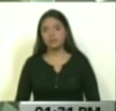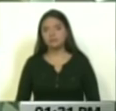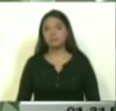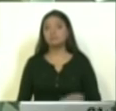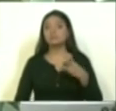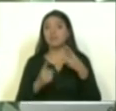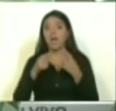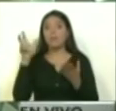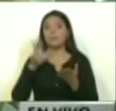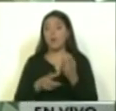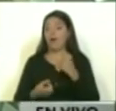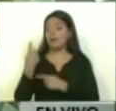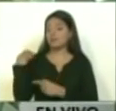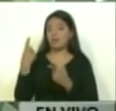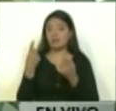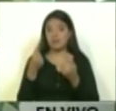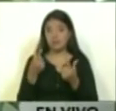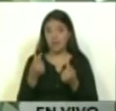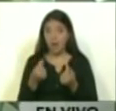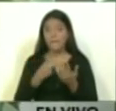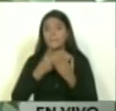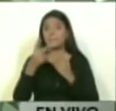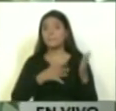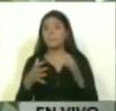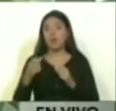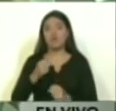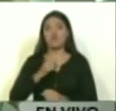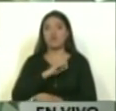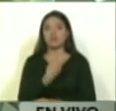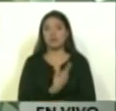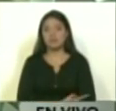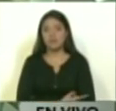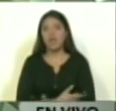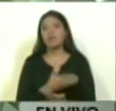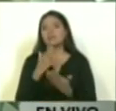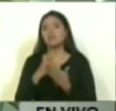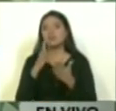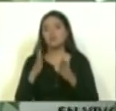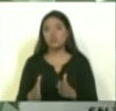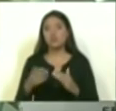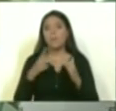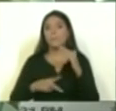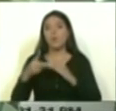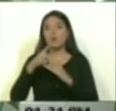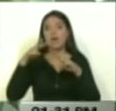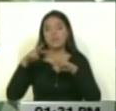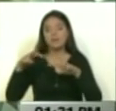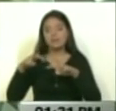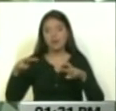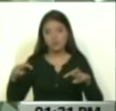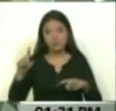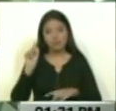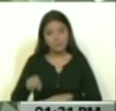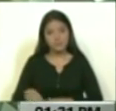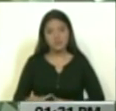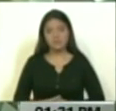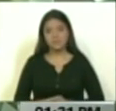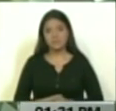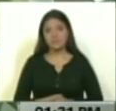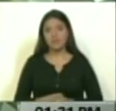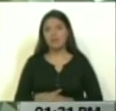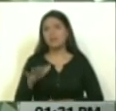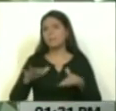aprobé ayer los recursos para el plan de fortalecimiento de los estudios de posgrados e investigación, de acuerdo